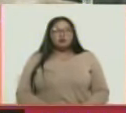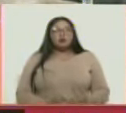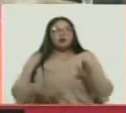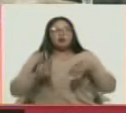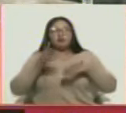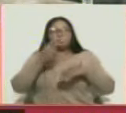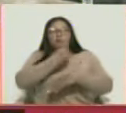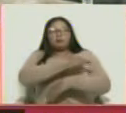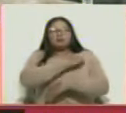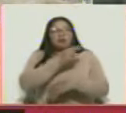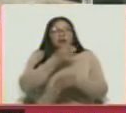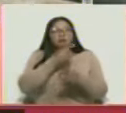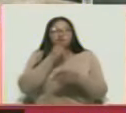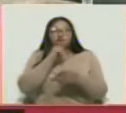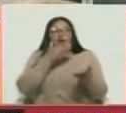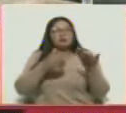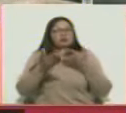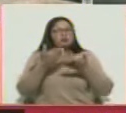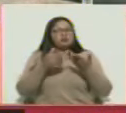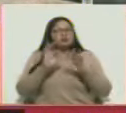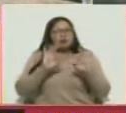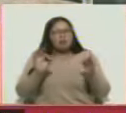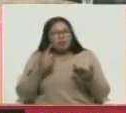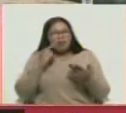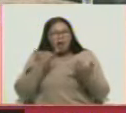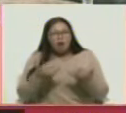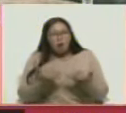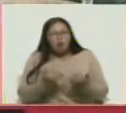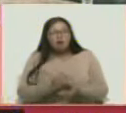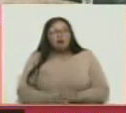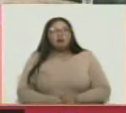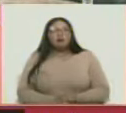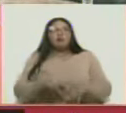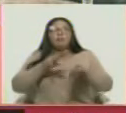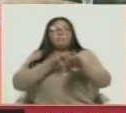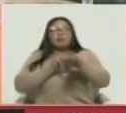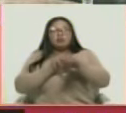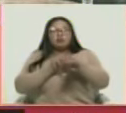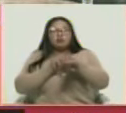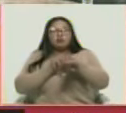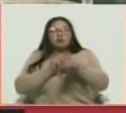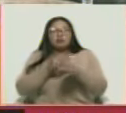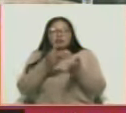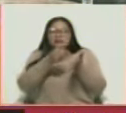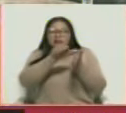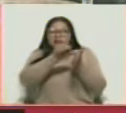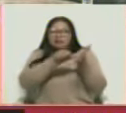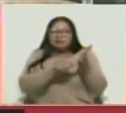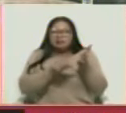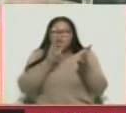están fuera de servicio. Hermano Michel, los médicos están operando sin anestesia,